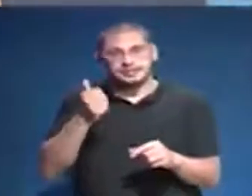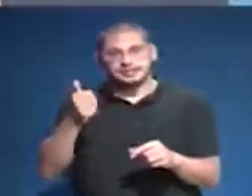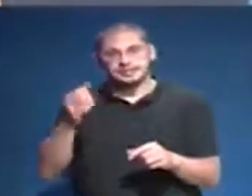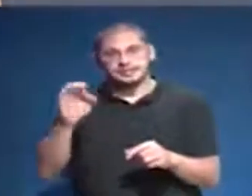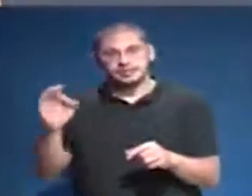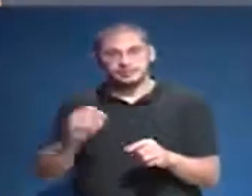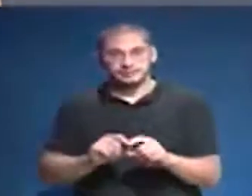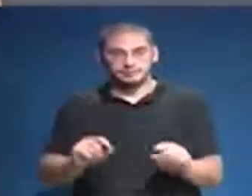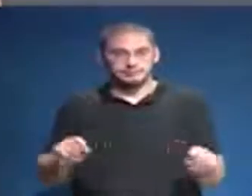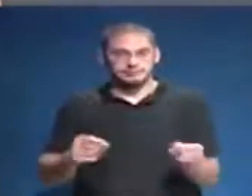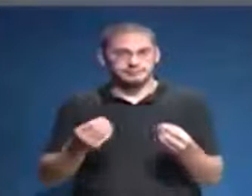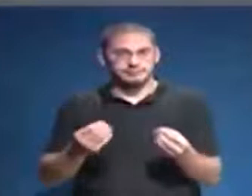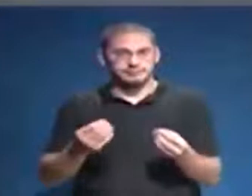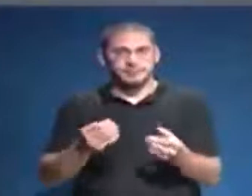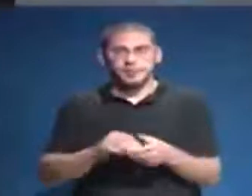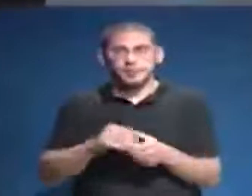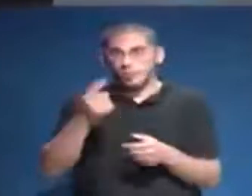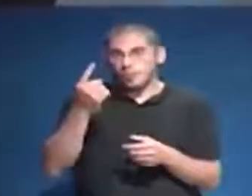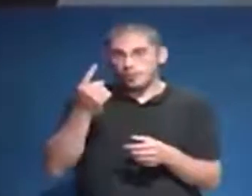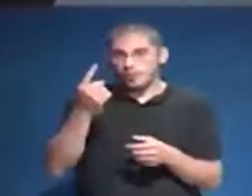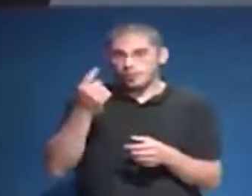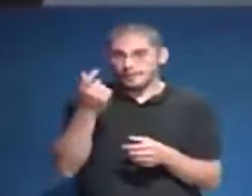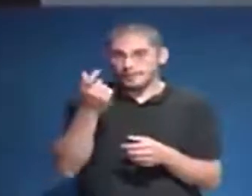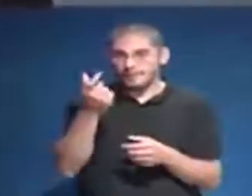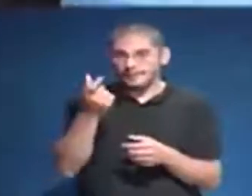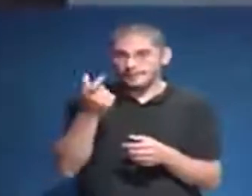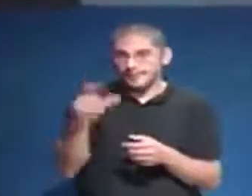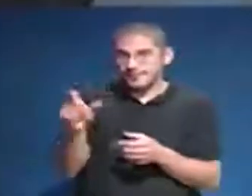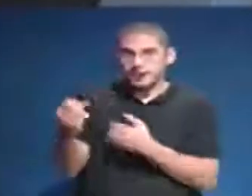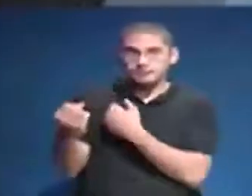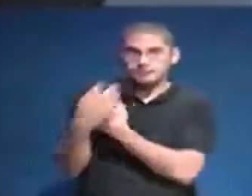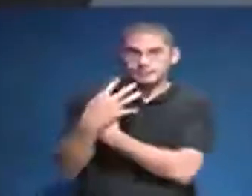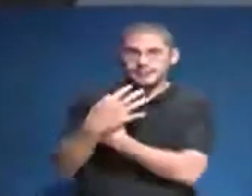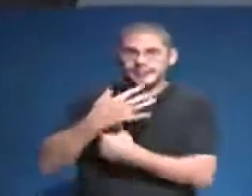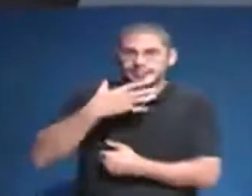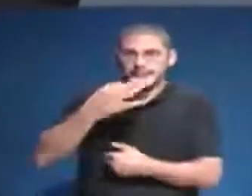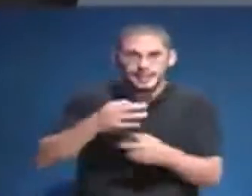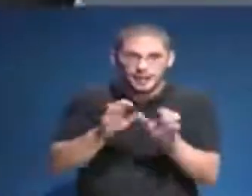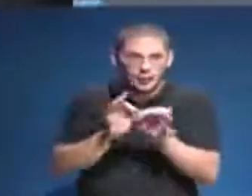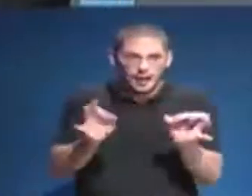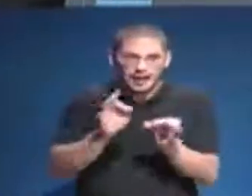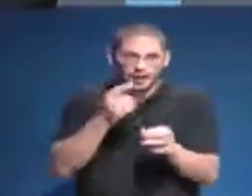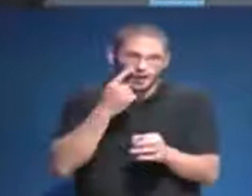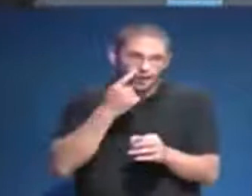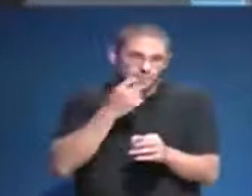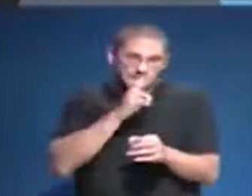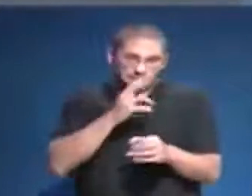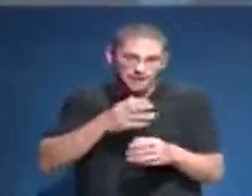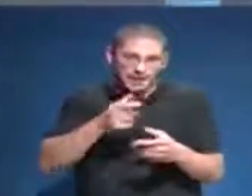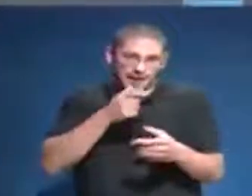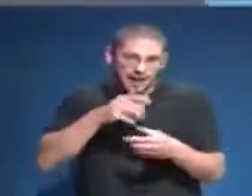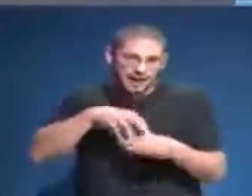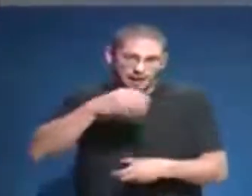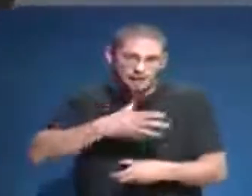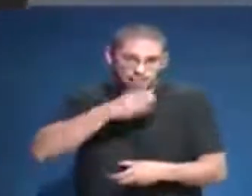006600. Bien. Con que consigamos uno. Que le salga. Pero verdadero, además. Sí, sí. No. Sí. Bueno, el que si